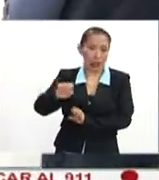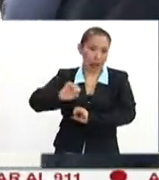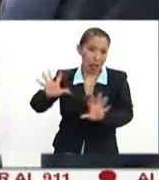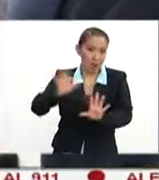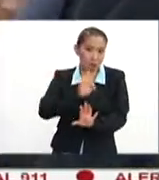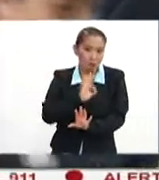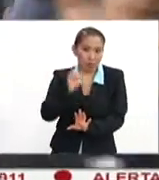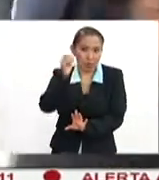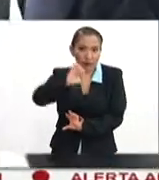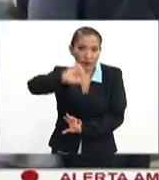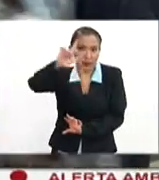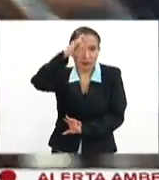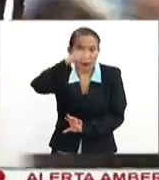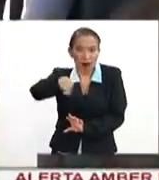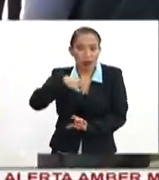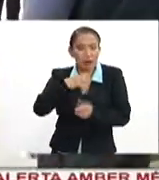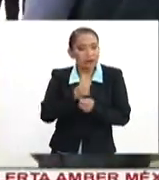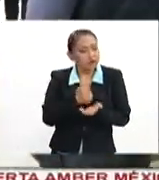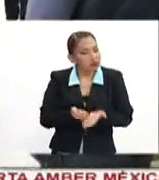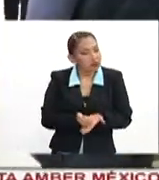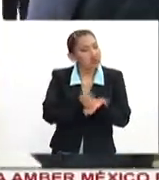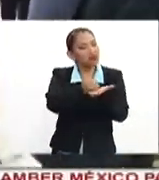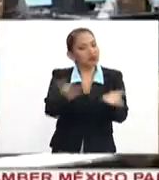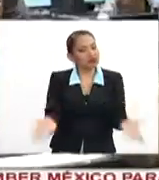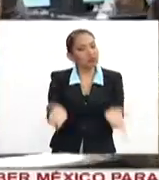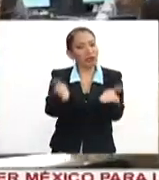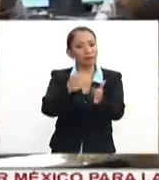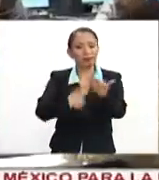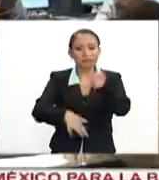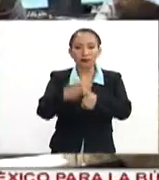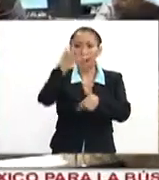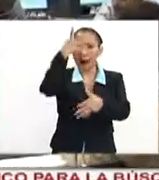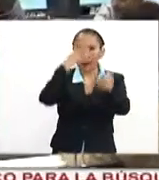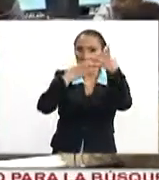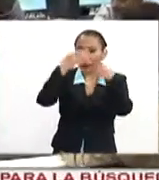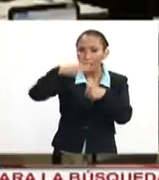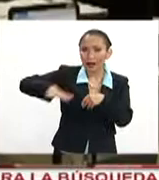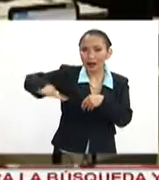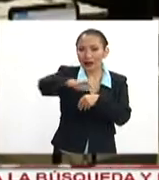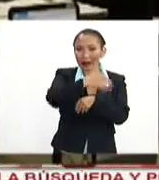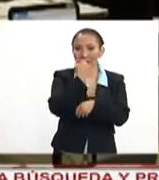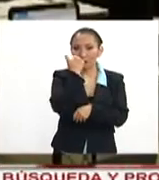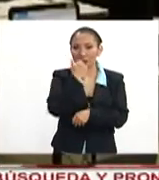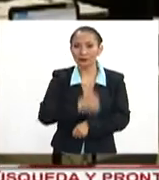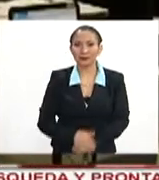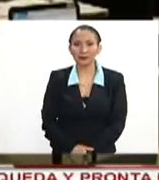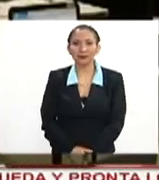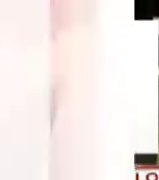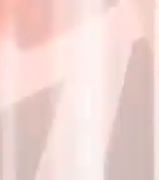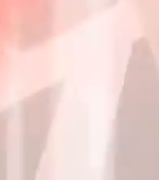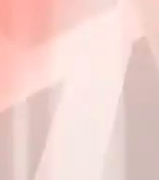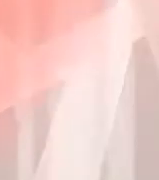supuesto, capacidades profesionales para promover el máximo logro del aprendizaje en los alumnos.